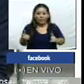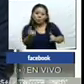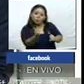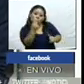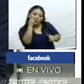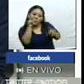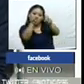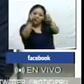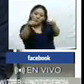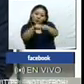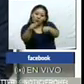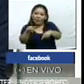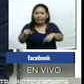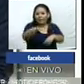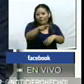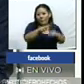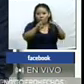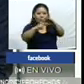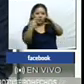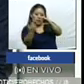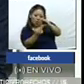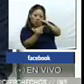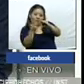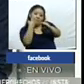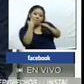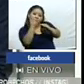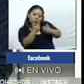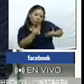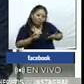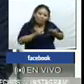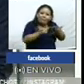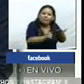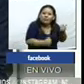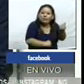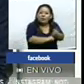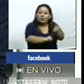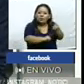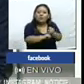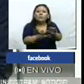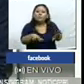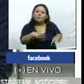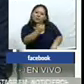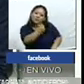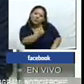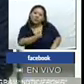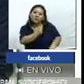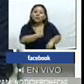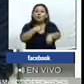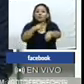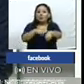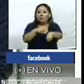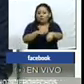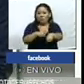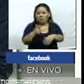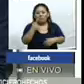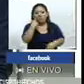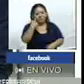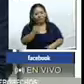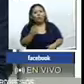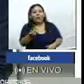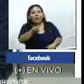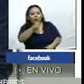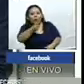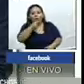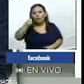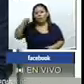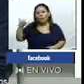y amigos de nuestras redes sociales que les demostraron apoyo ante el duro momento que están atravesando. Nos cuenta más nuestro